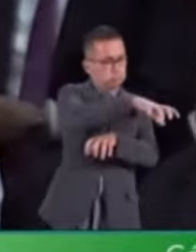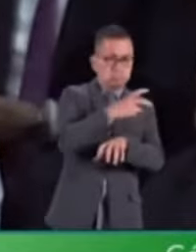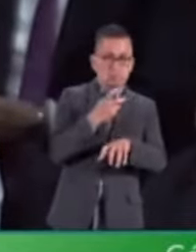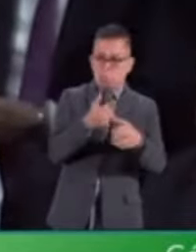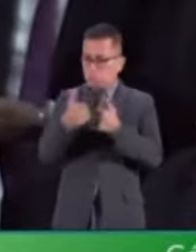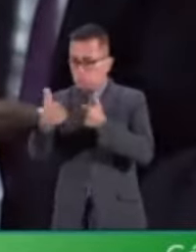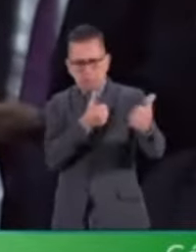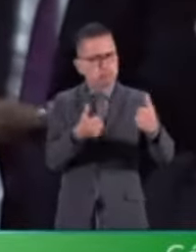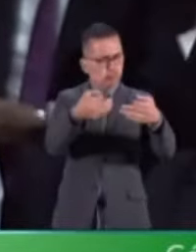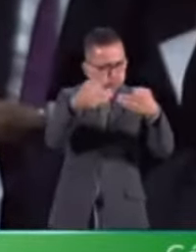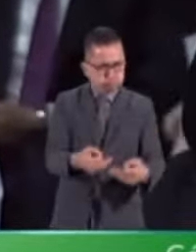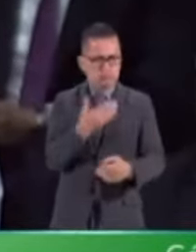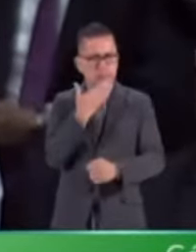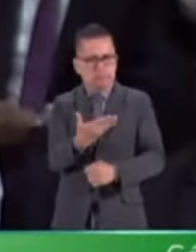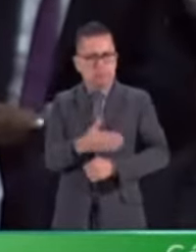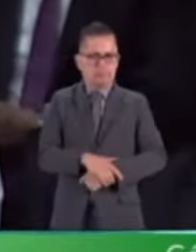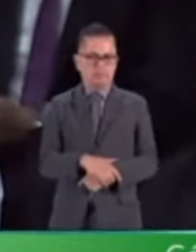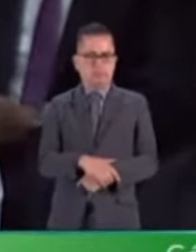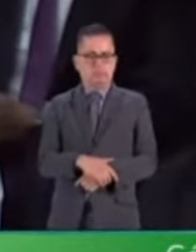eso